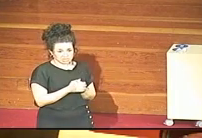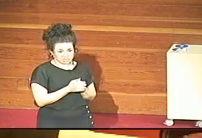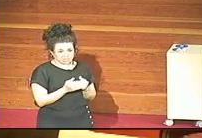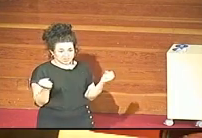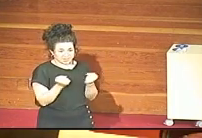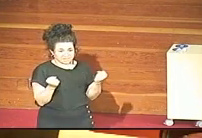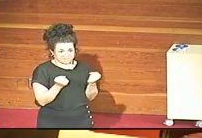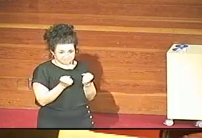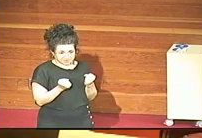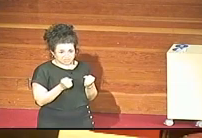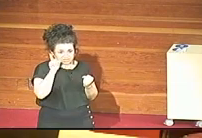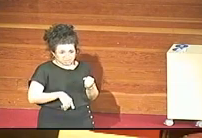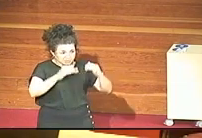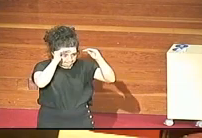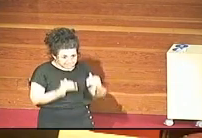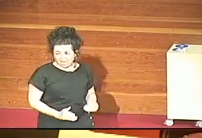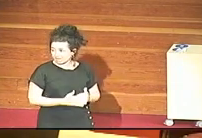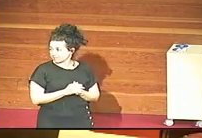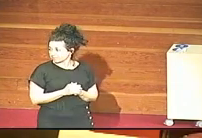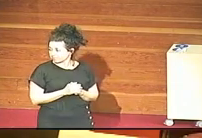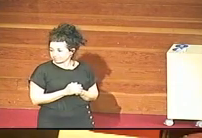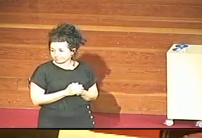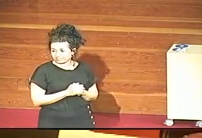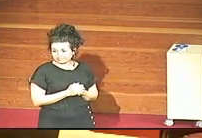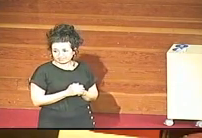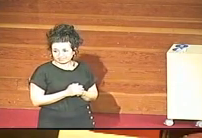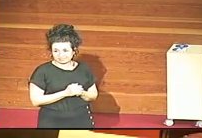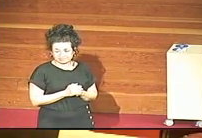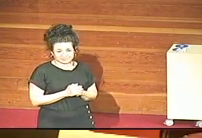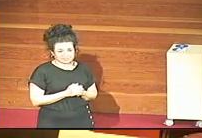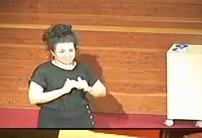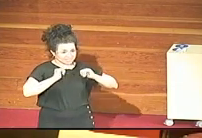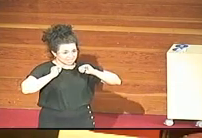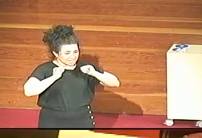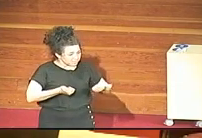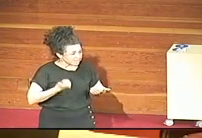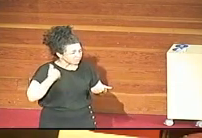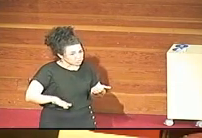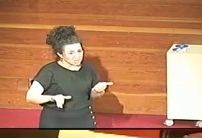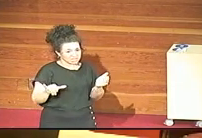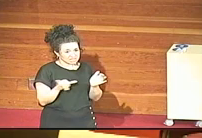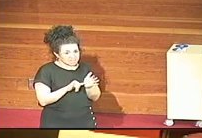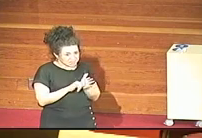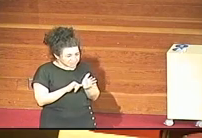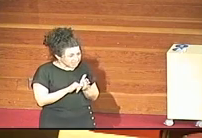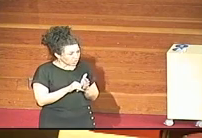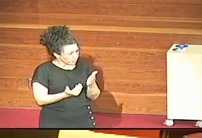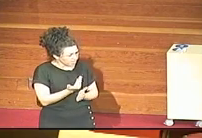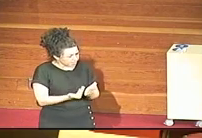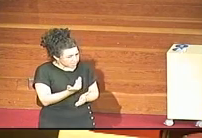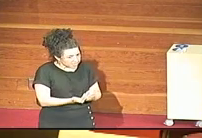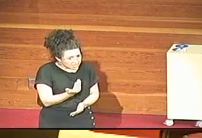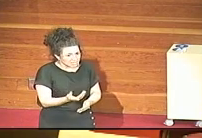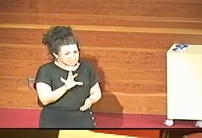frío que tenemos aquí que por favor lo bajen y que empecemos ya desde lo cercano desde lo cotidiano si nosotros ya